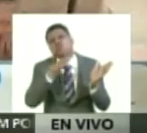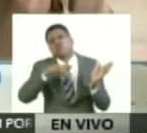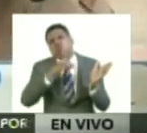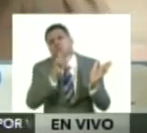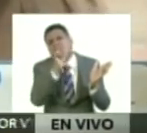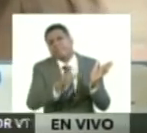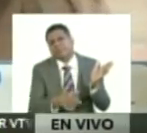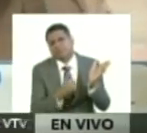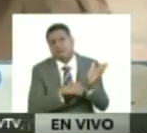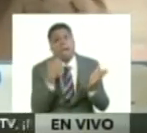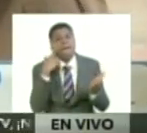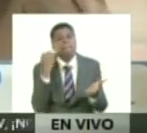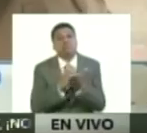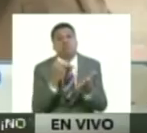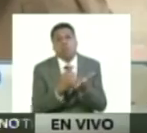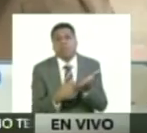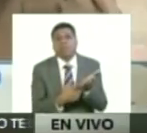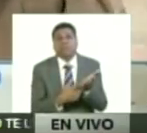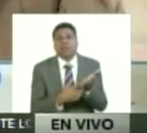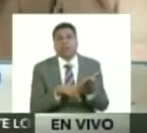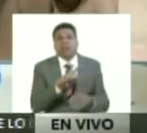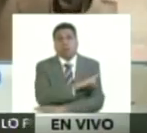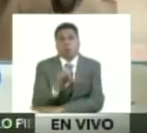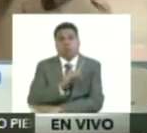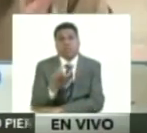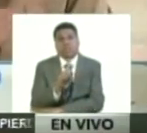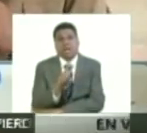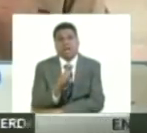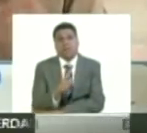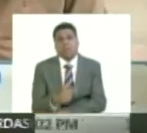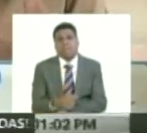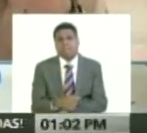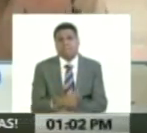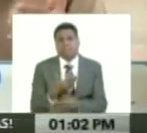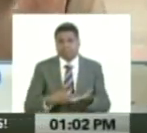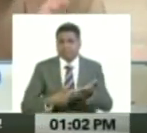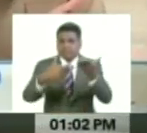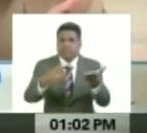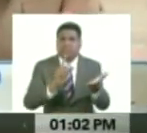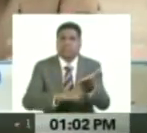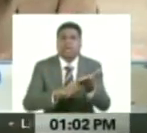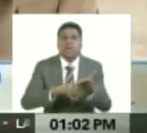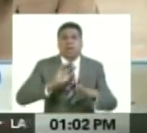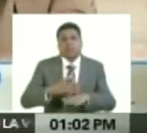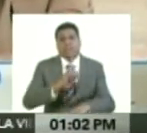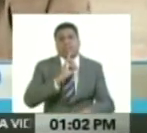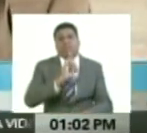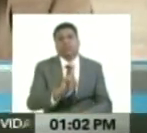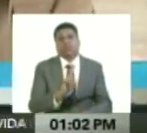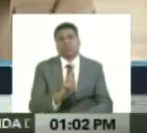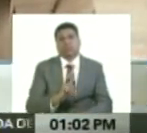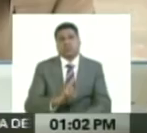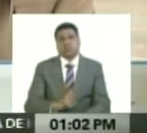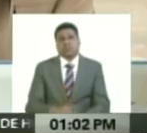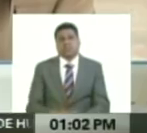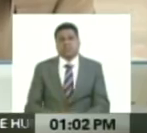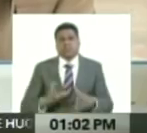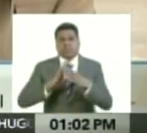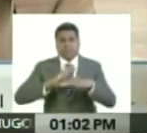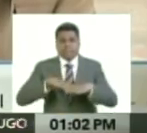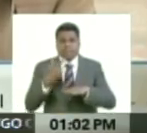esas supuestas pruebas. Ahora está obligado por noticia crimini en presentarlas, porque como él denunció un delito, porque el soborno y la